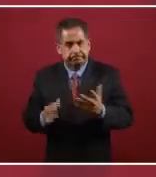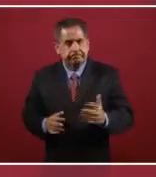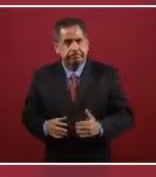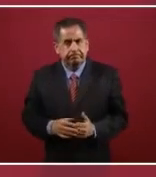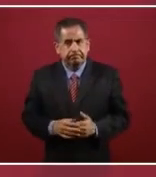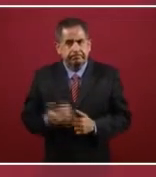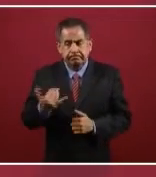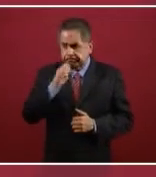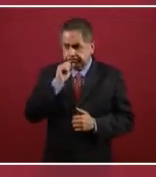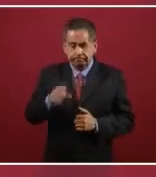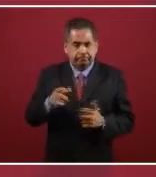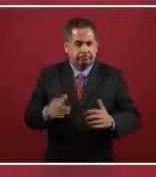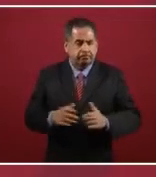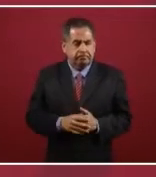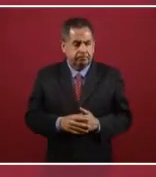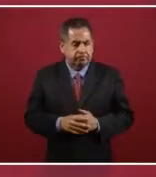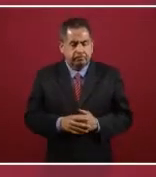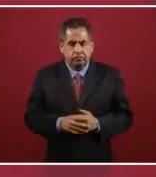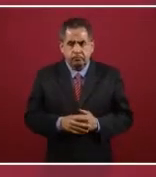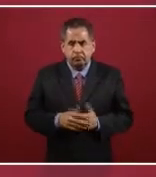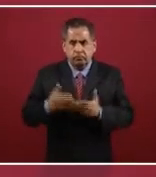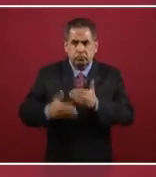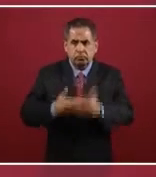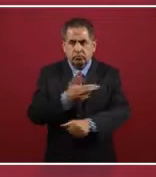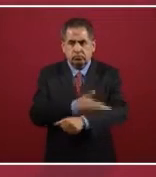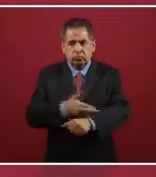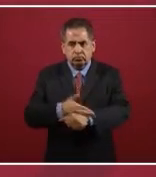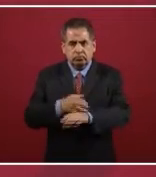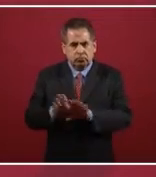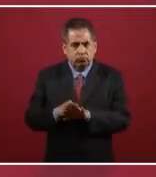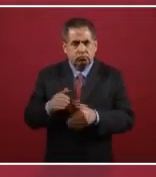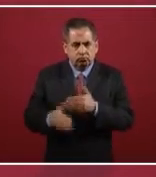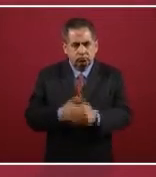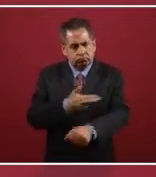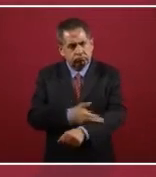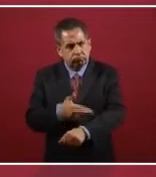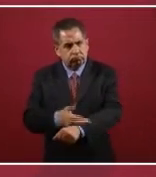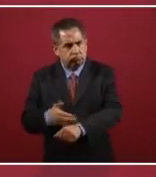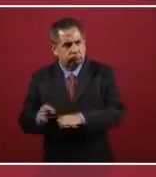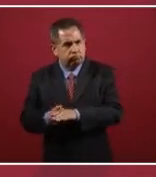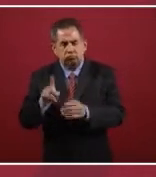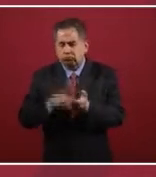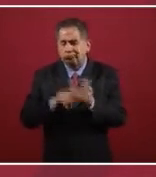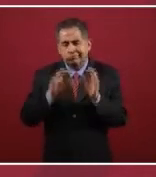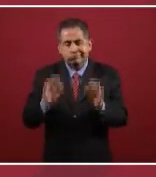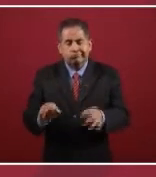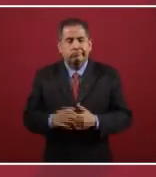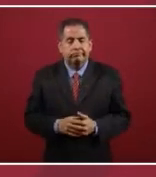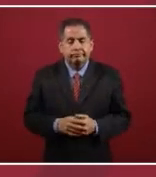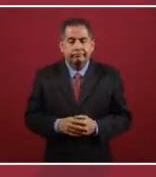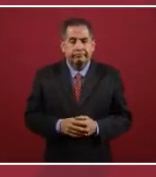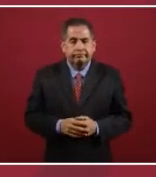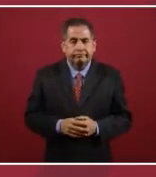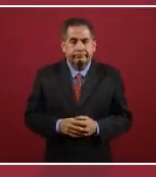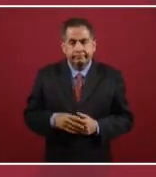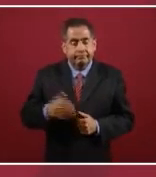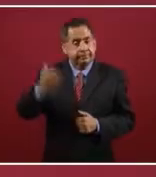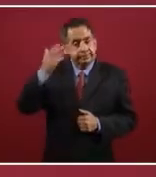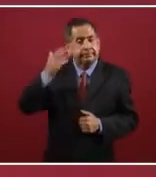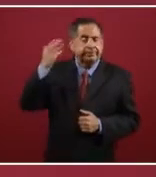y proceder legalmente por lo general se actuaba